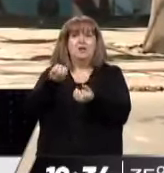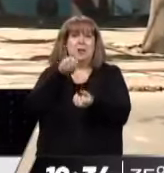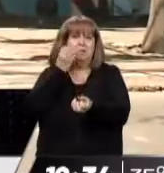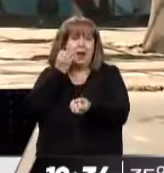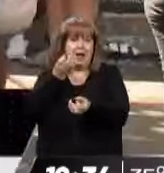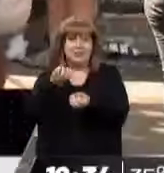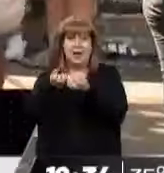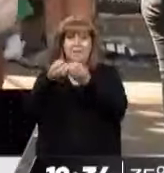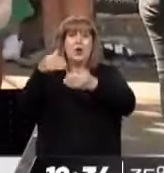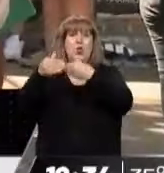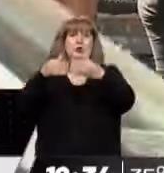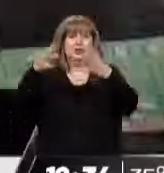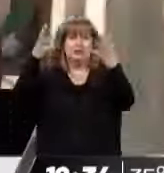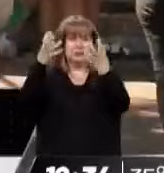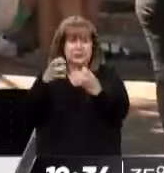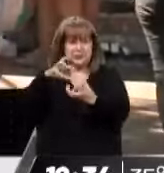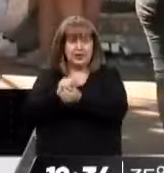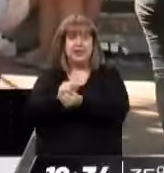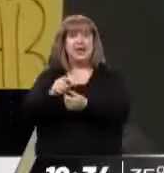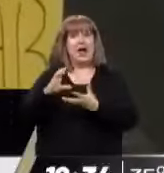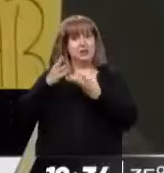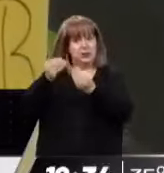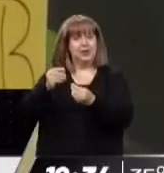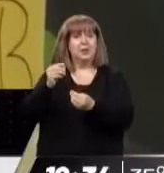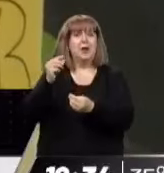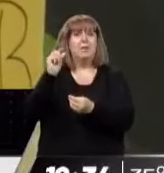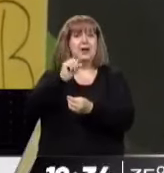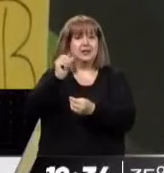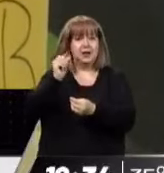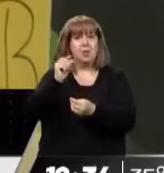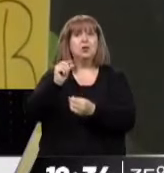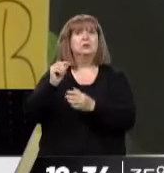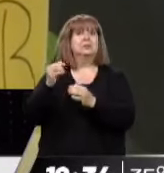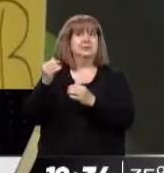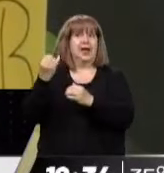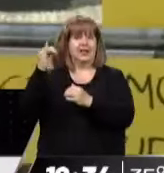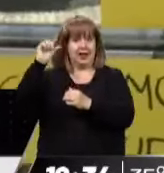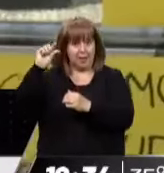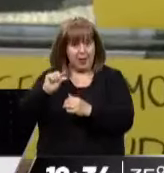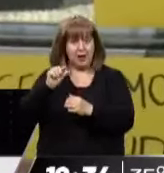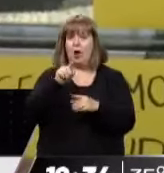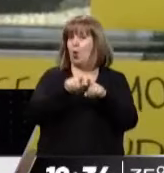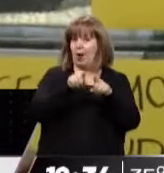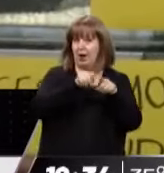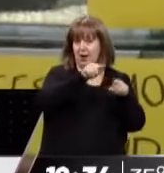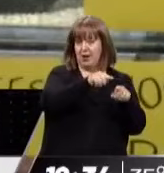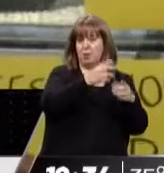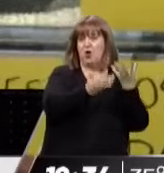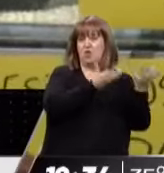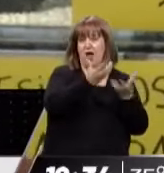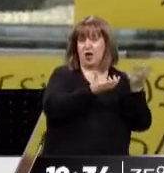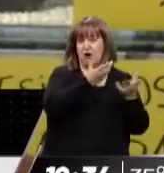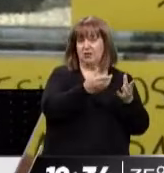que viene o el viernes vamos a tener una reunión también con feriantes y con Ministerio de Economía. Bien. Para ver si, que les